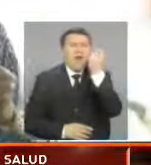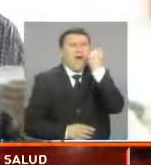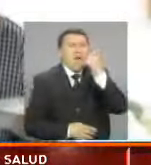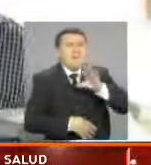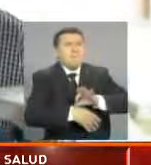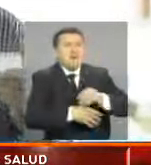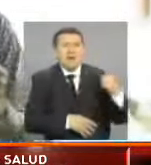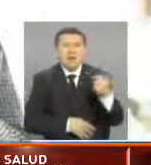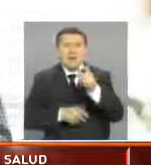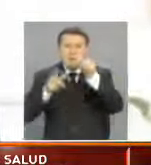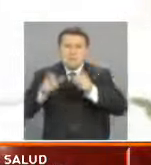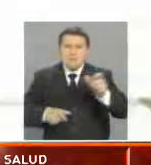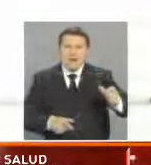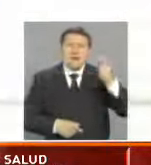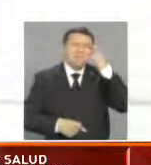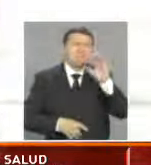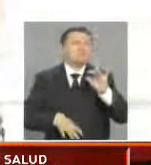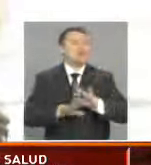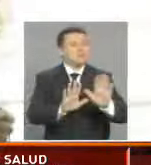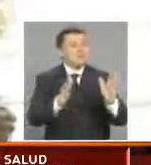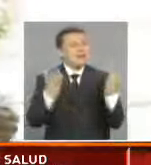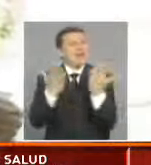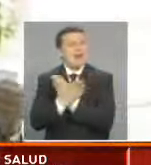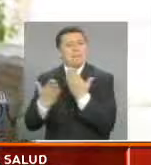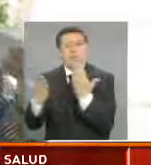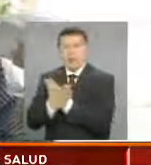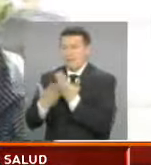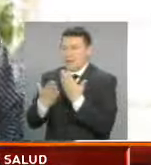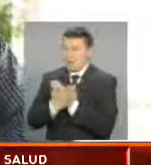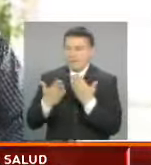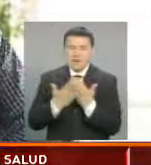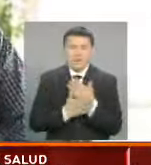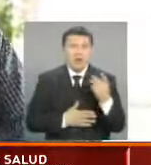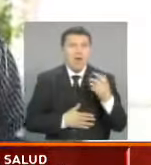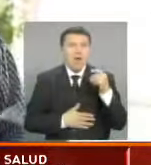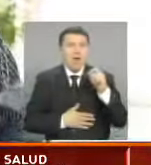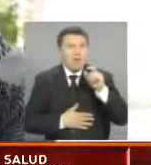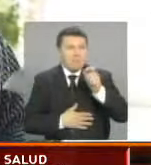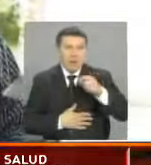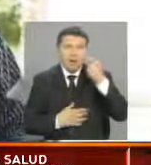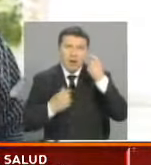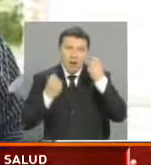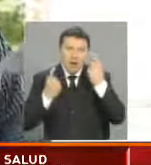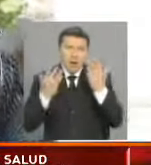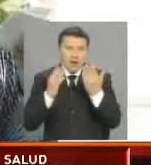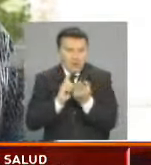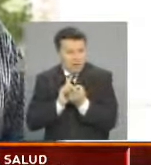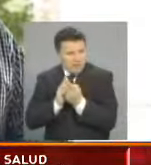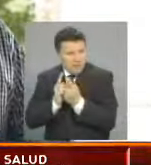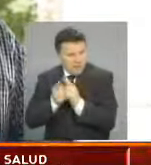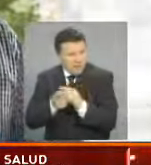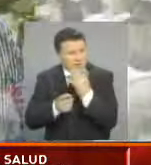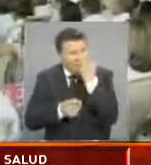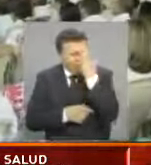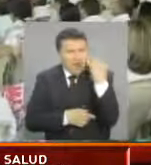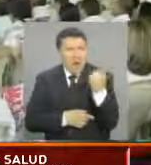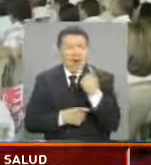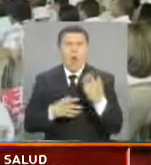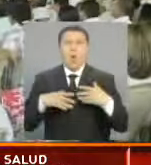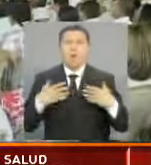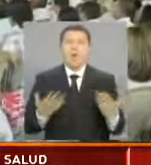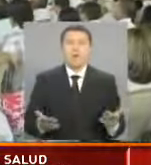sistema, entienda los cambios y en la medida en que la gente va entendiendo el sistema y entender los cambios y viendo cómo